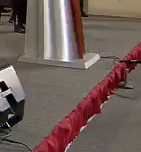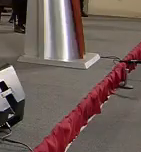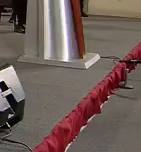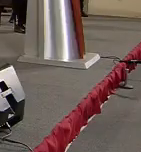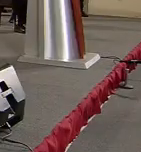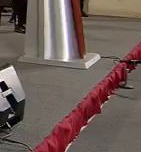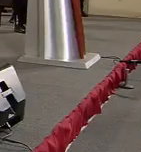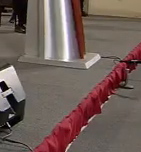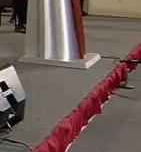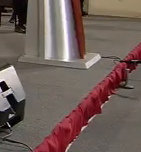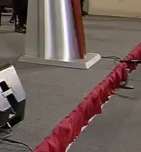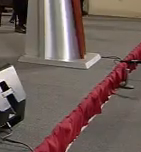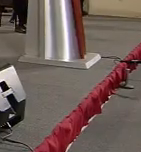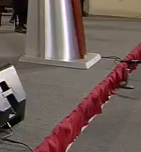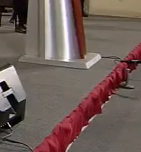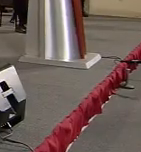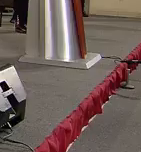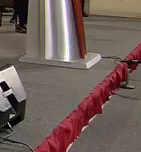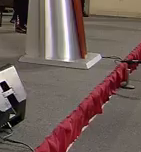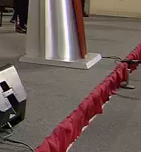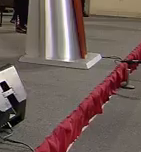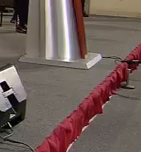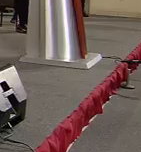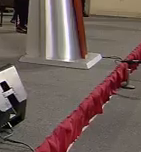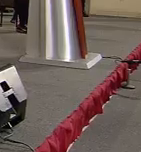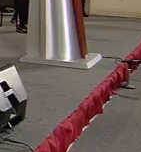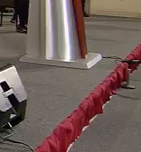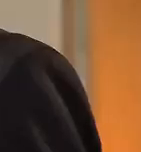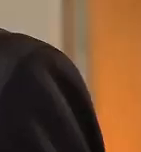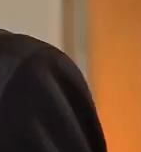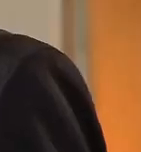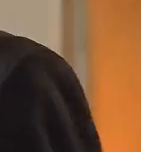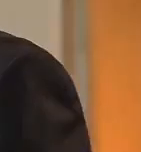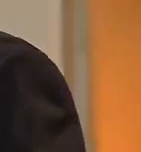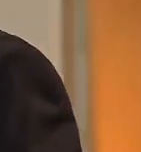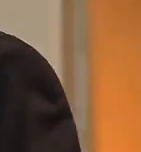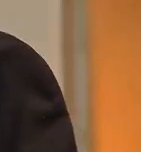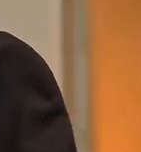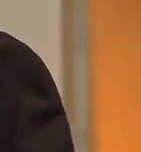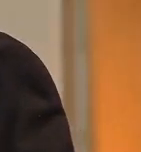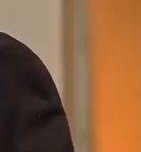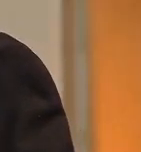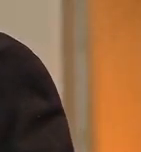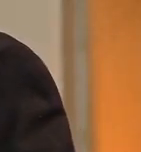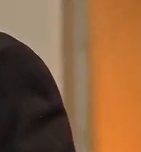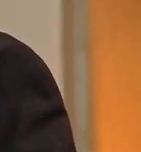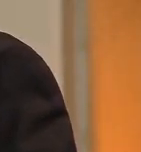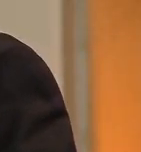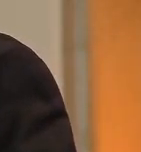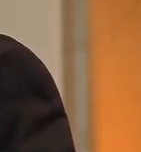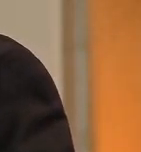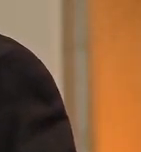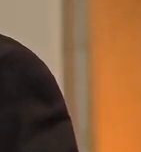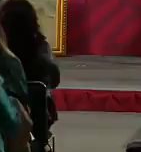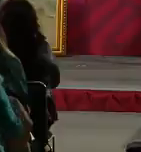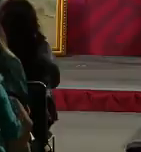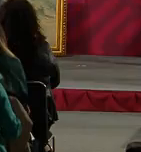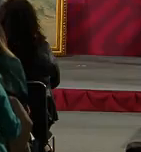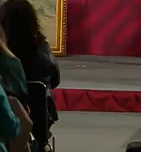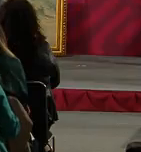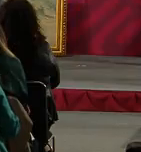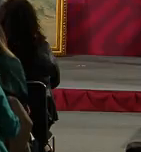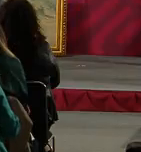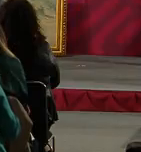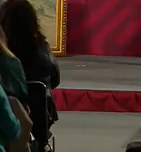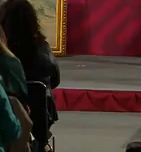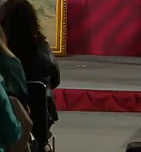de nosotros. Y yo estoy en México. Es como estar en Cuba. Entonces quiero aprovechar y